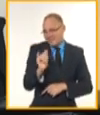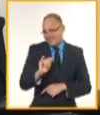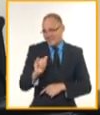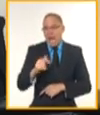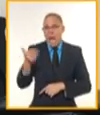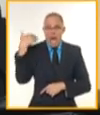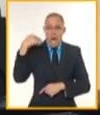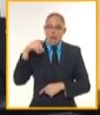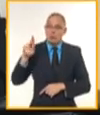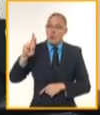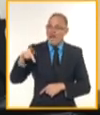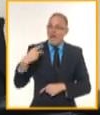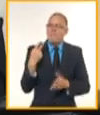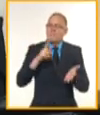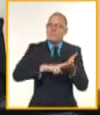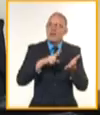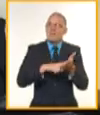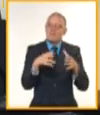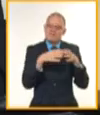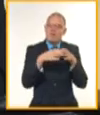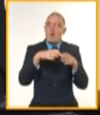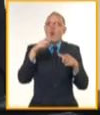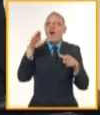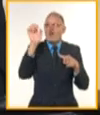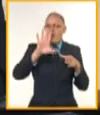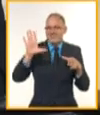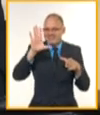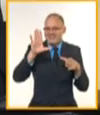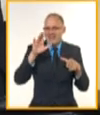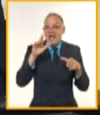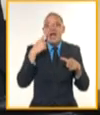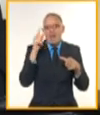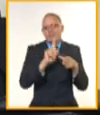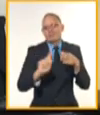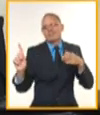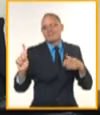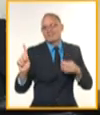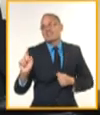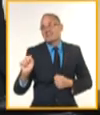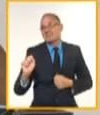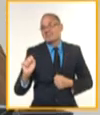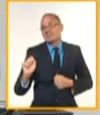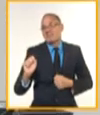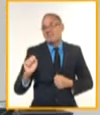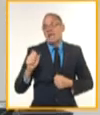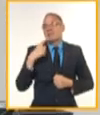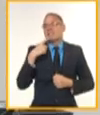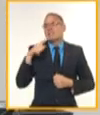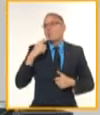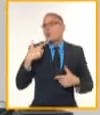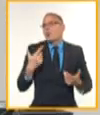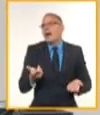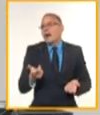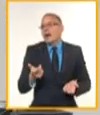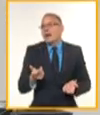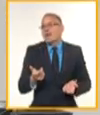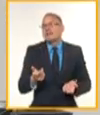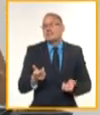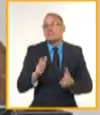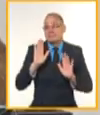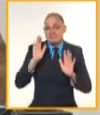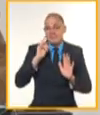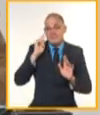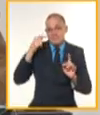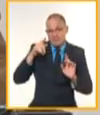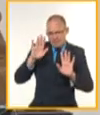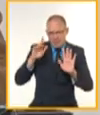ahora habrá más dinero para Ucrania, sí, para la guerra, y más dinero para el armamento británico, pero menos dinero para la ayuda al desarrollo. Yo lo